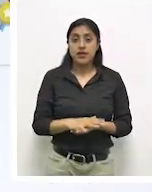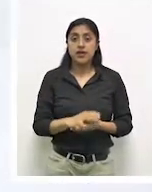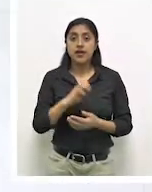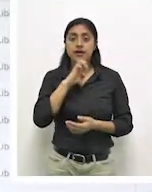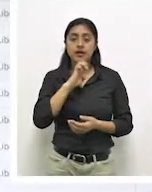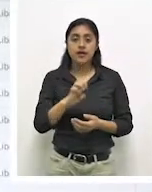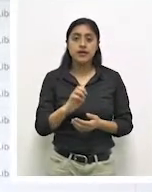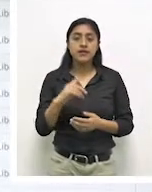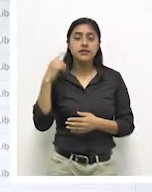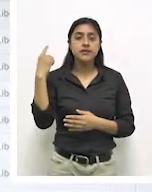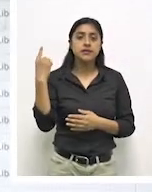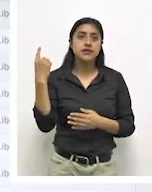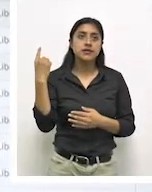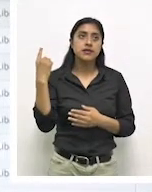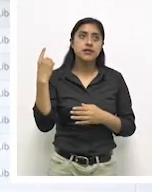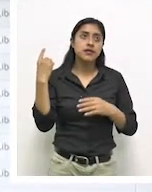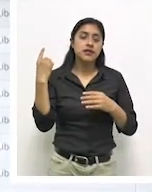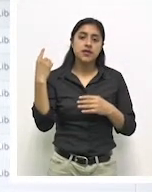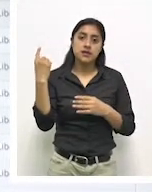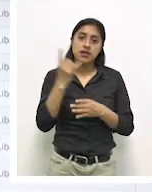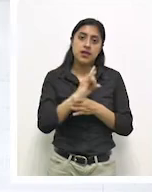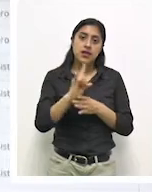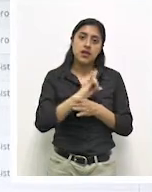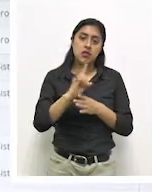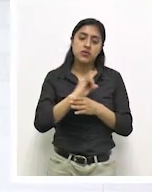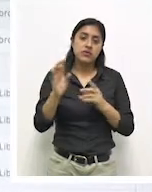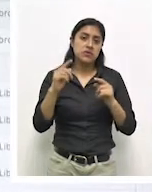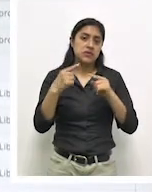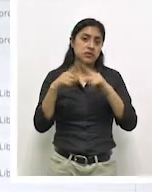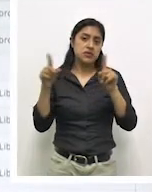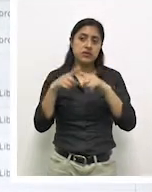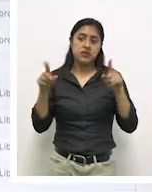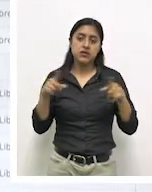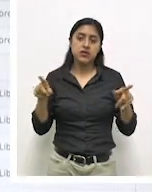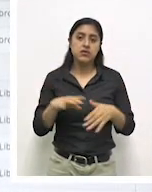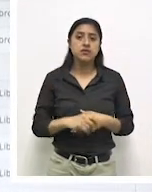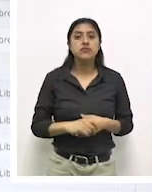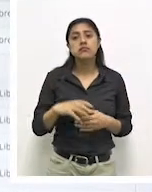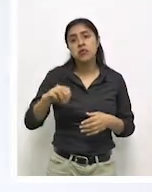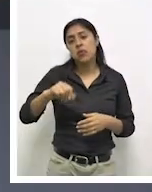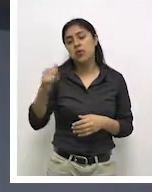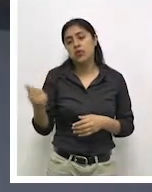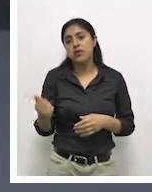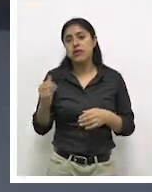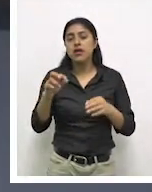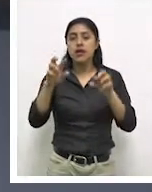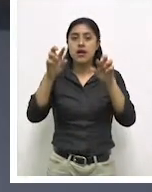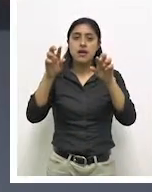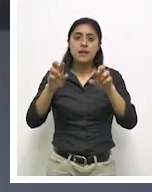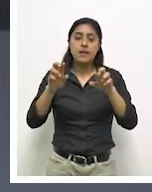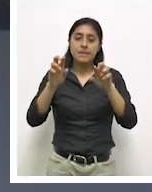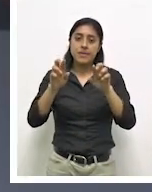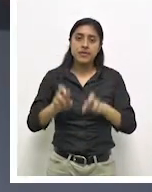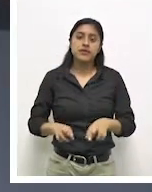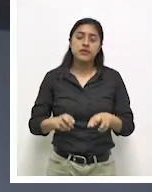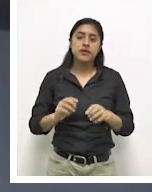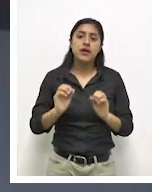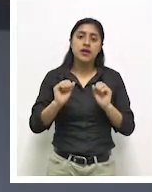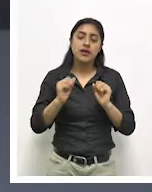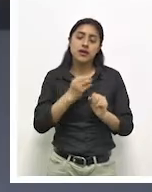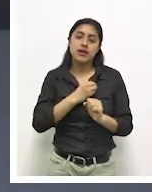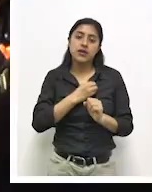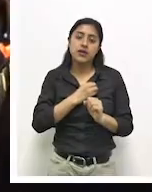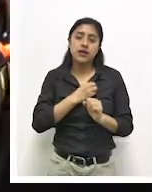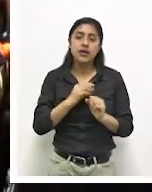al estado civil de los ciudadanos y puede servir para diferentes trámites, entre ellos casamientos, requerimientos de préstamos